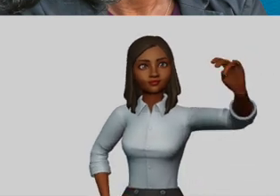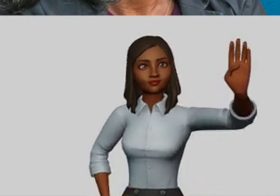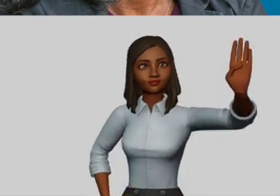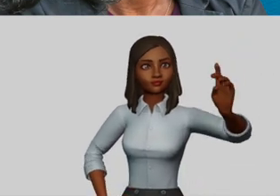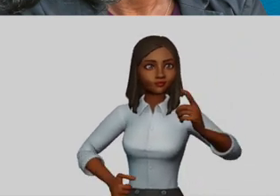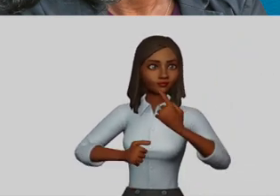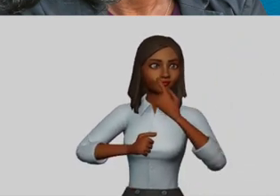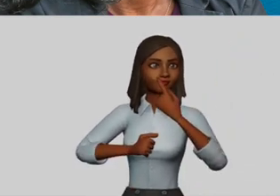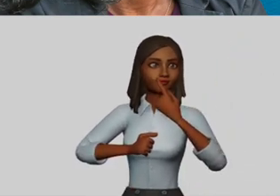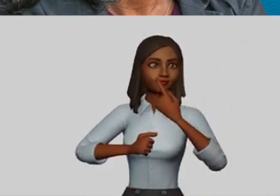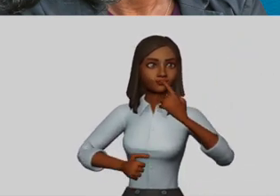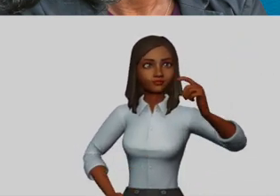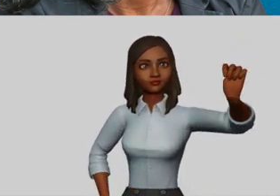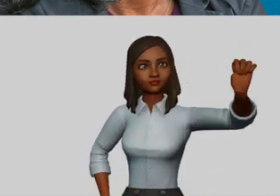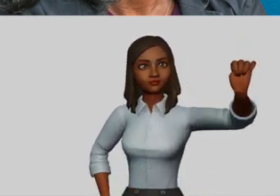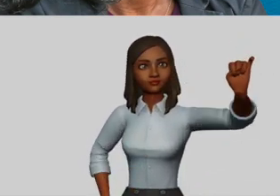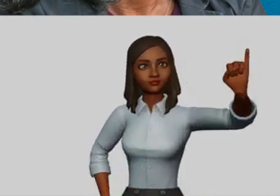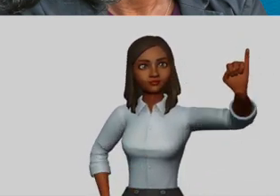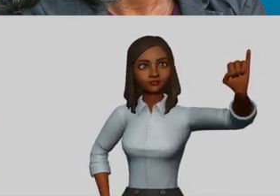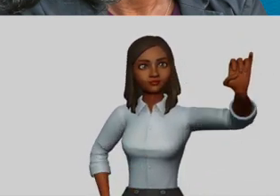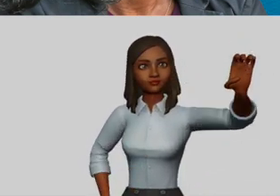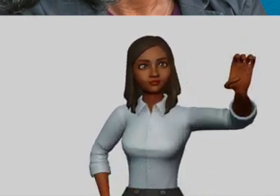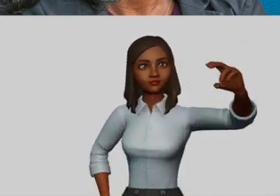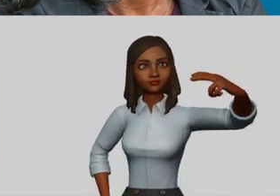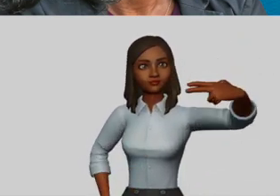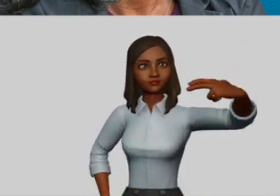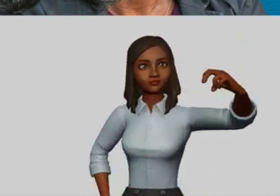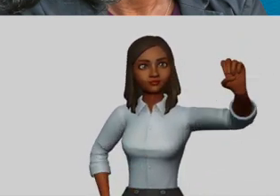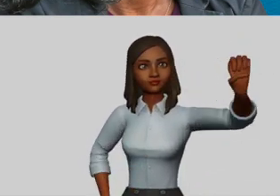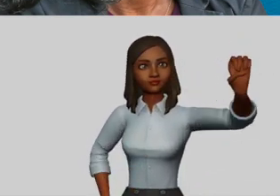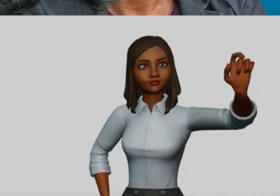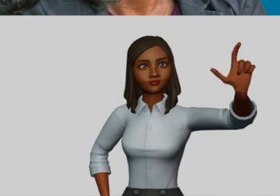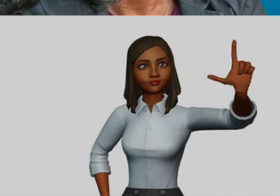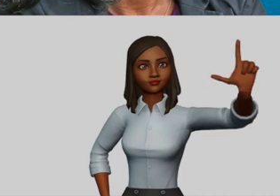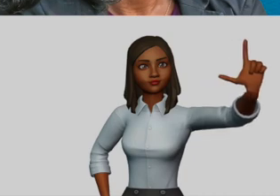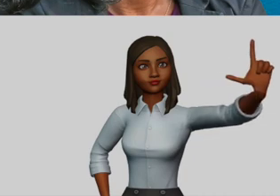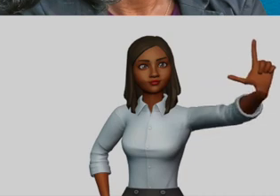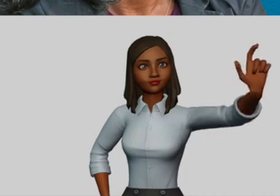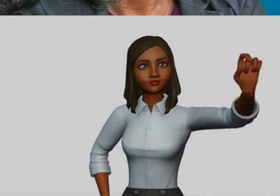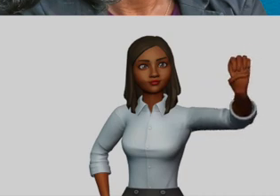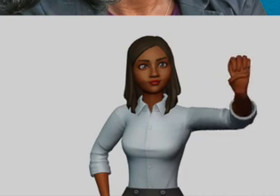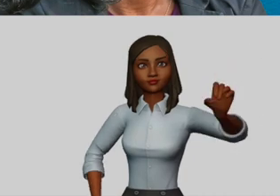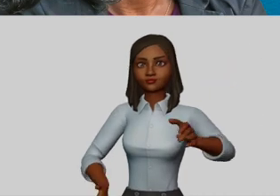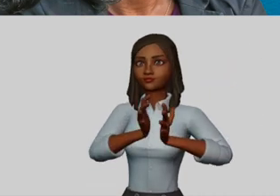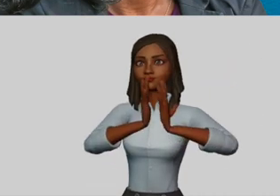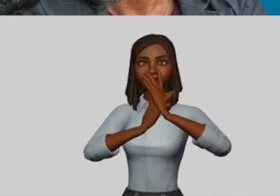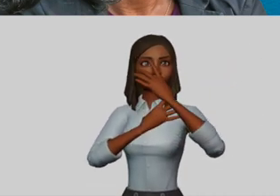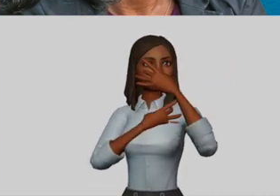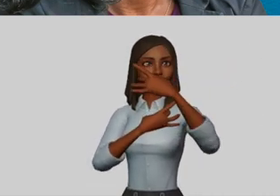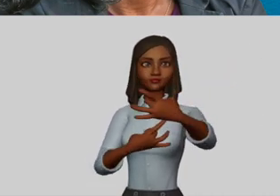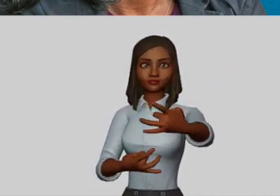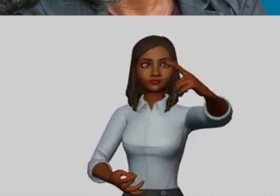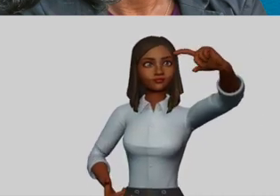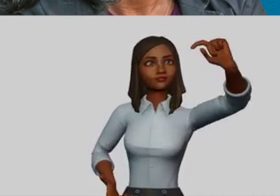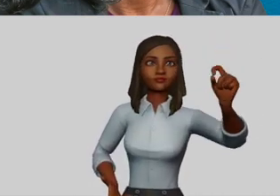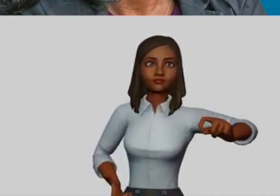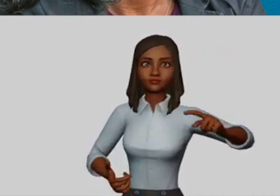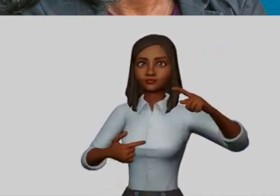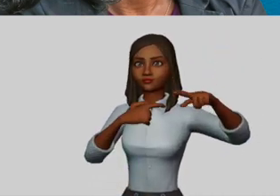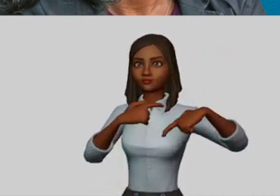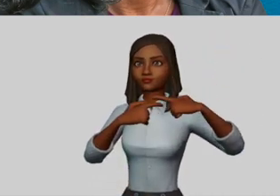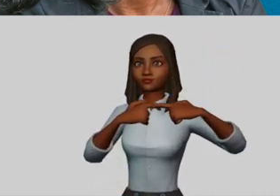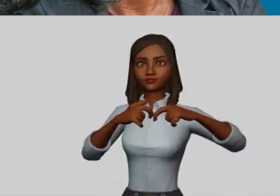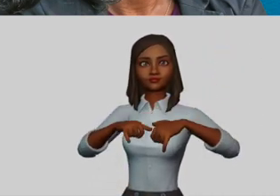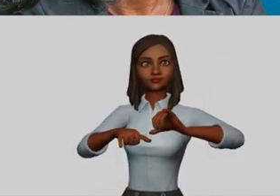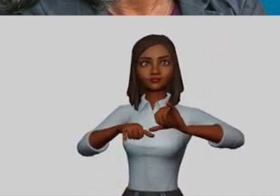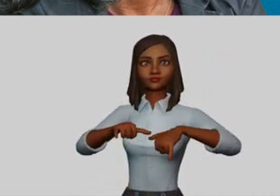ahora mismo full time somos nosotros 3 que somos los fundadores. Tengamos part time business development,